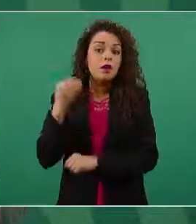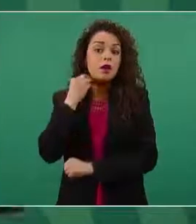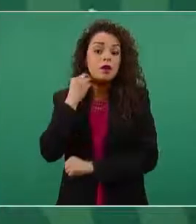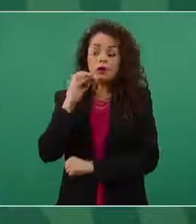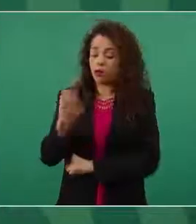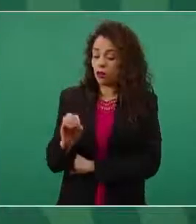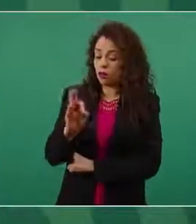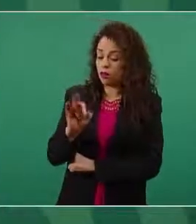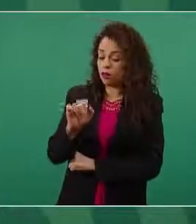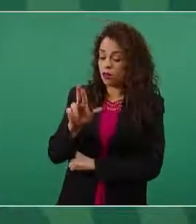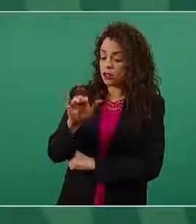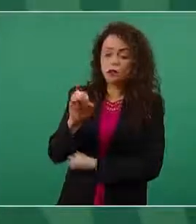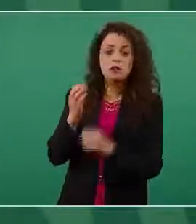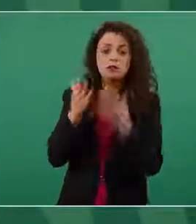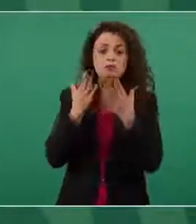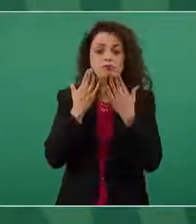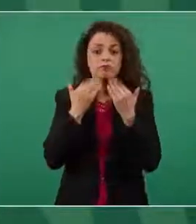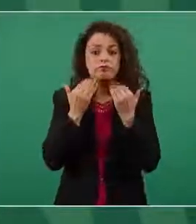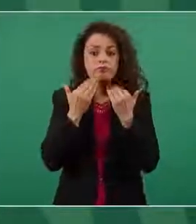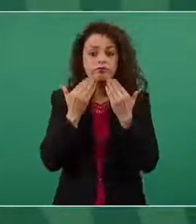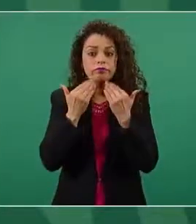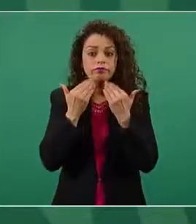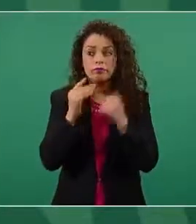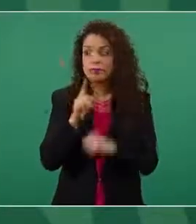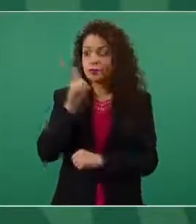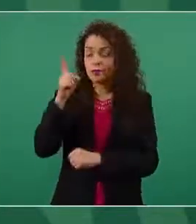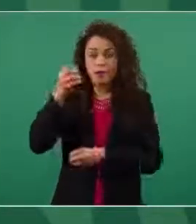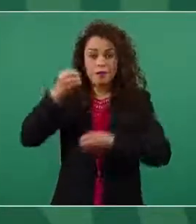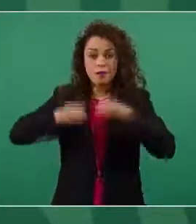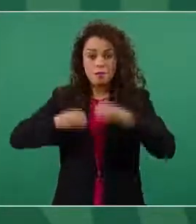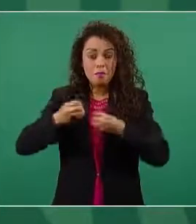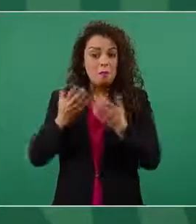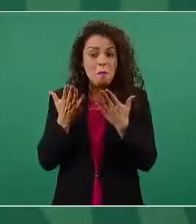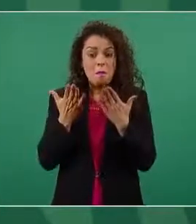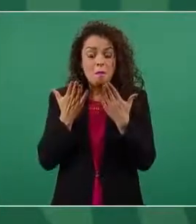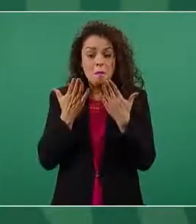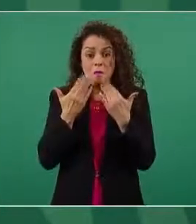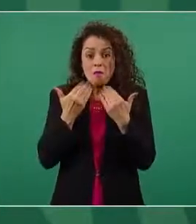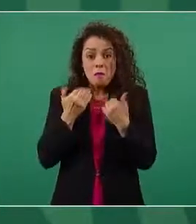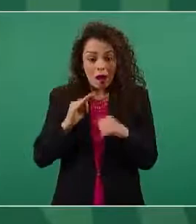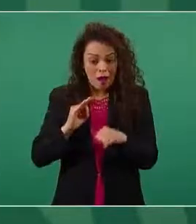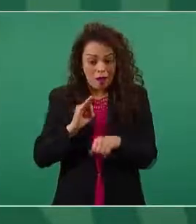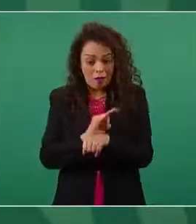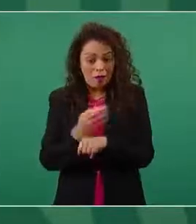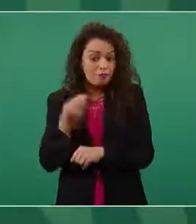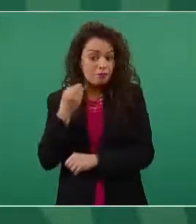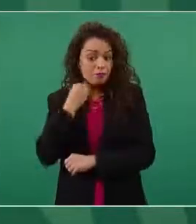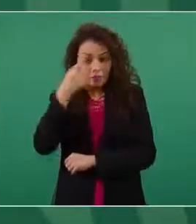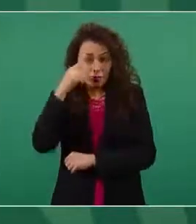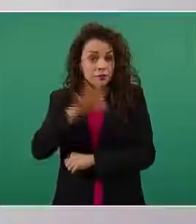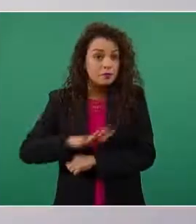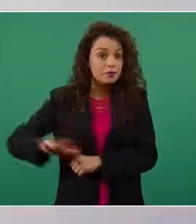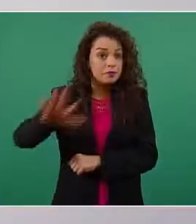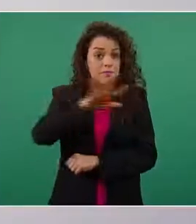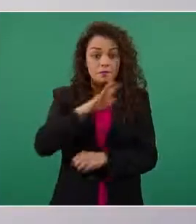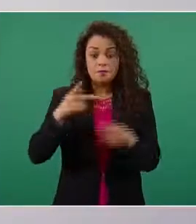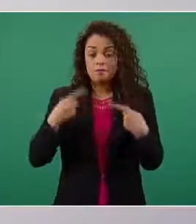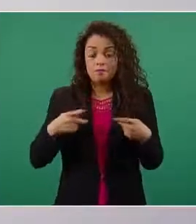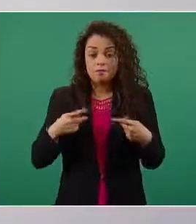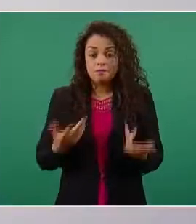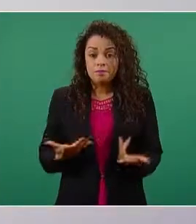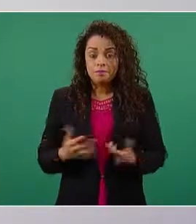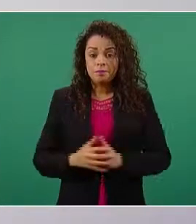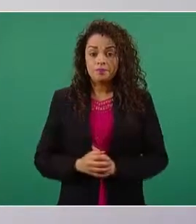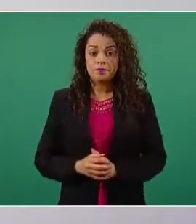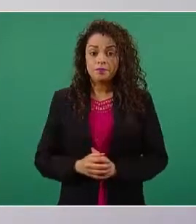El Poder Judicial no tiene defensores del pueblo, gente que requiere